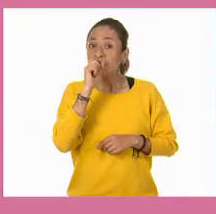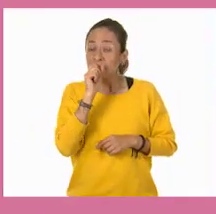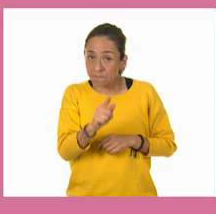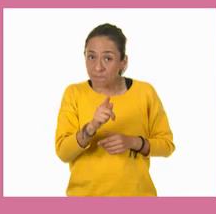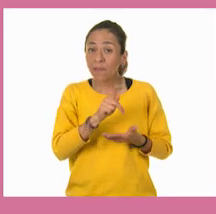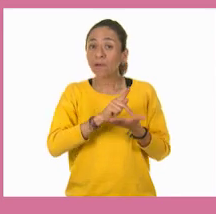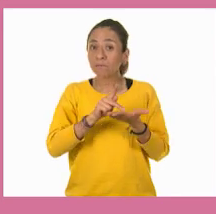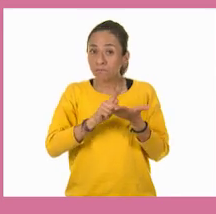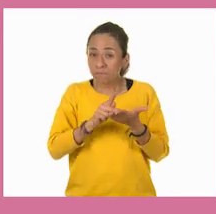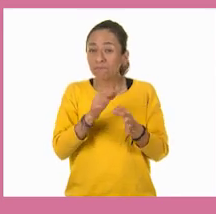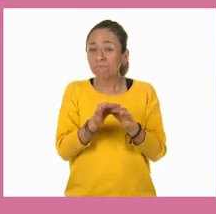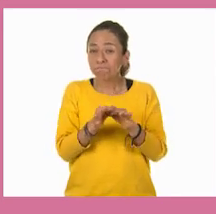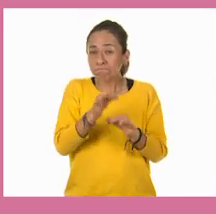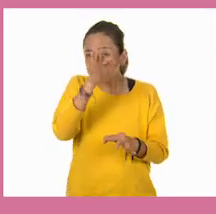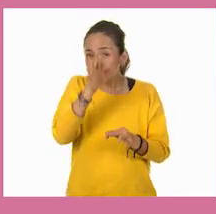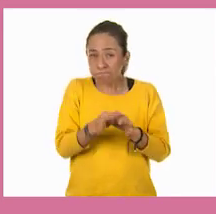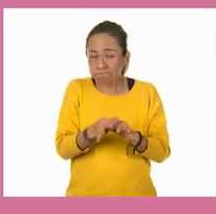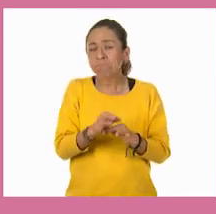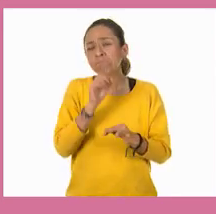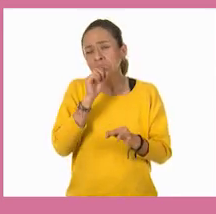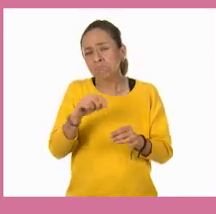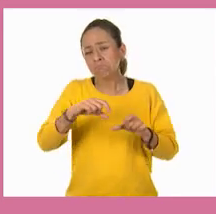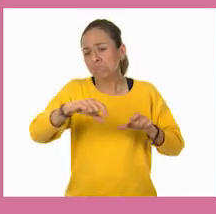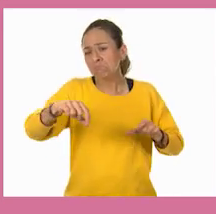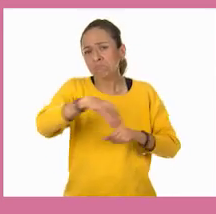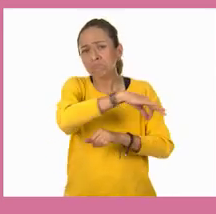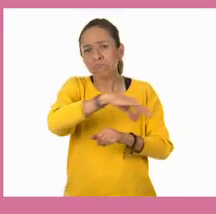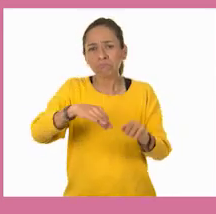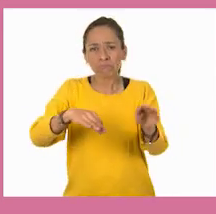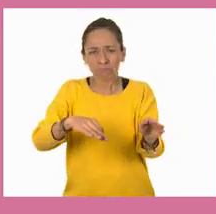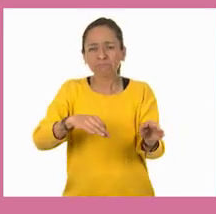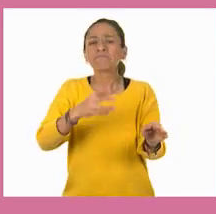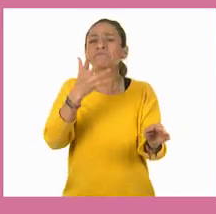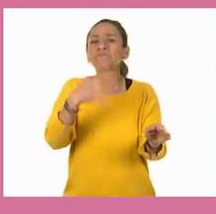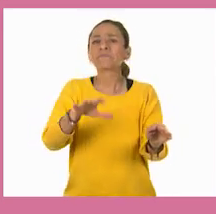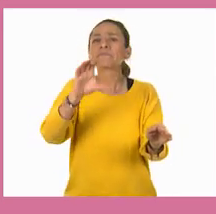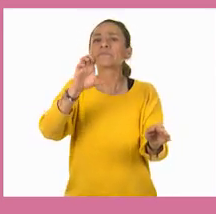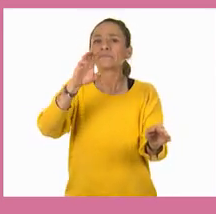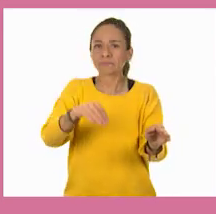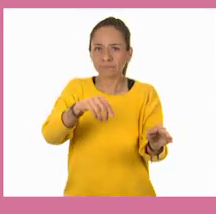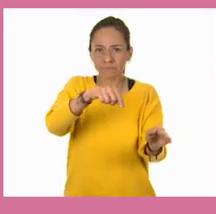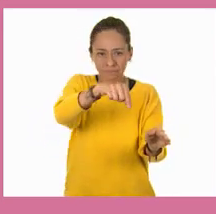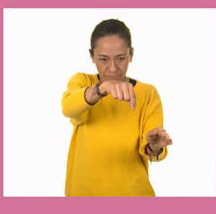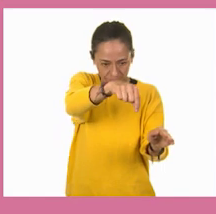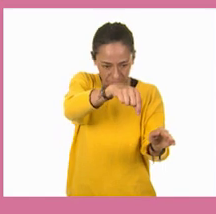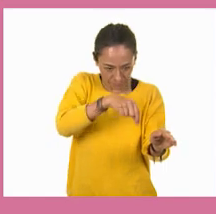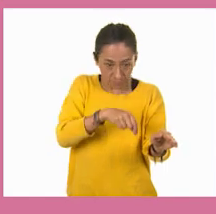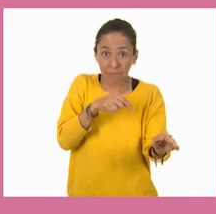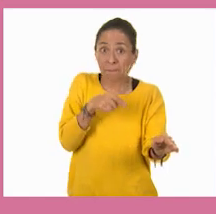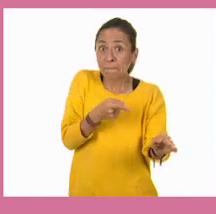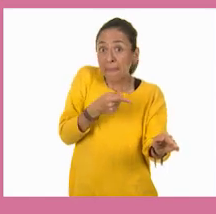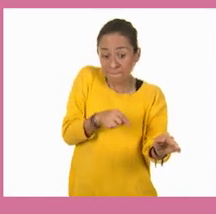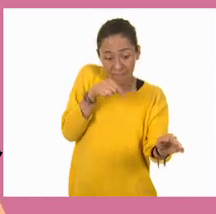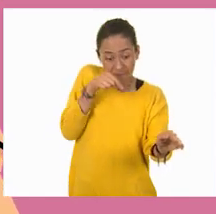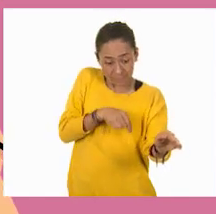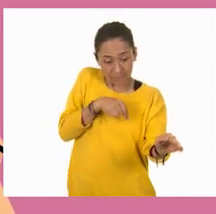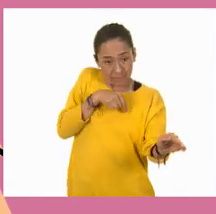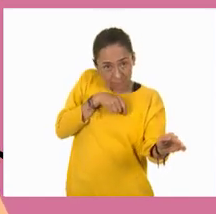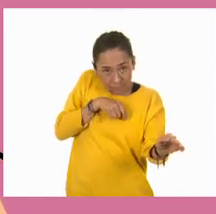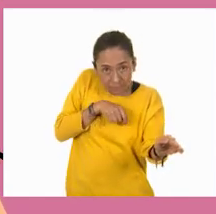plumón o la pluma y con ayuda de la regla 10 centímetros de largo, partiendo de abajo hacia